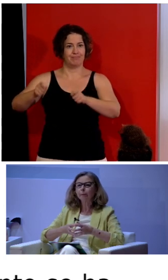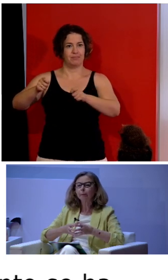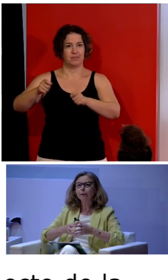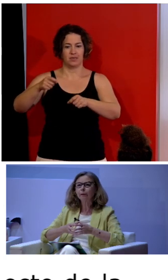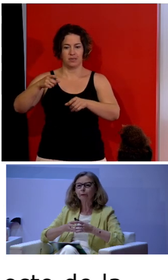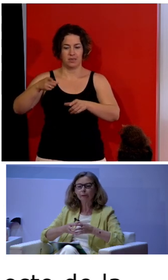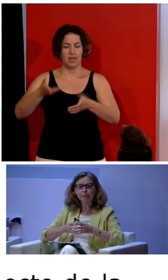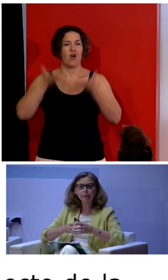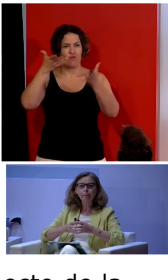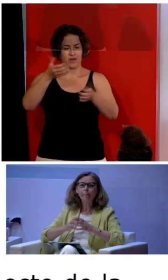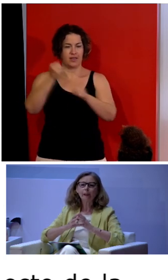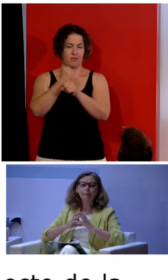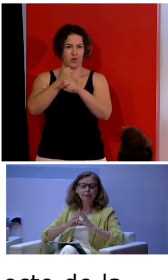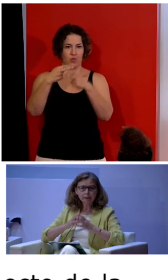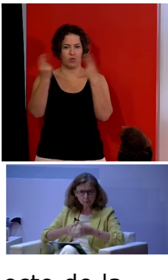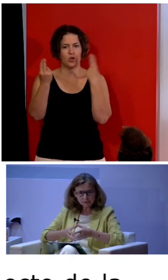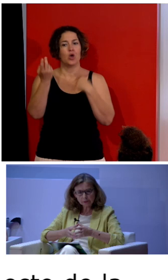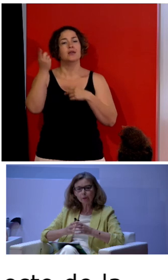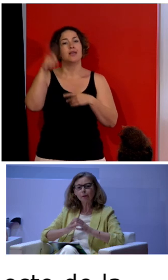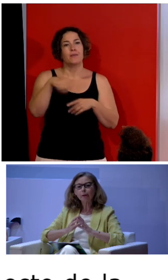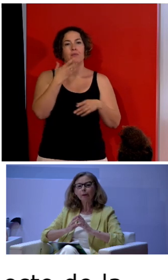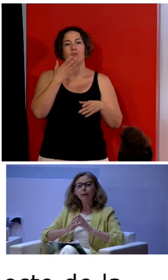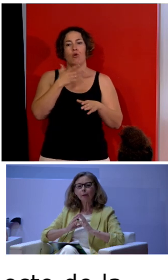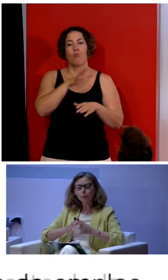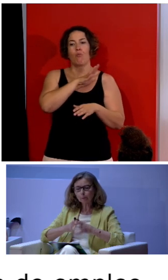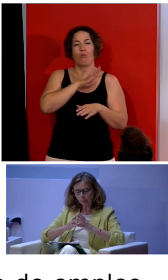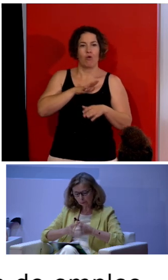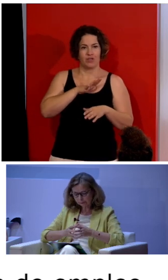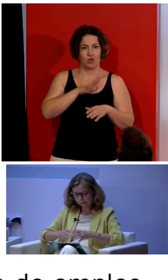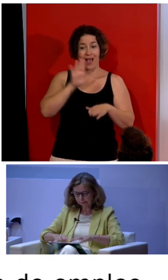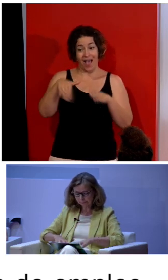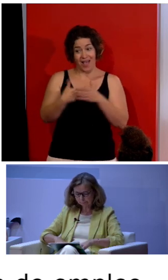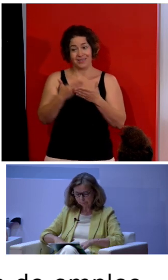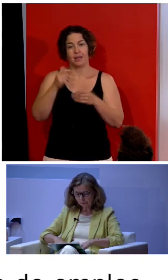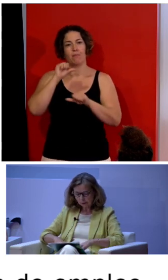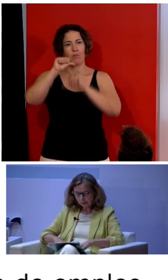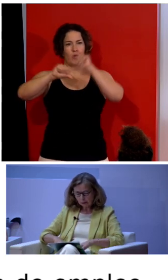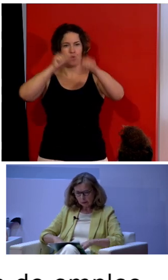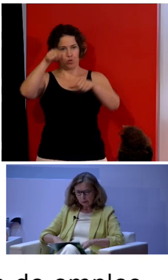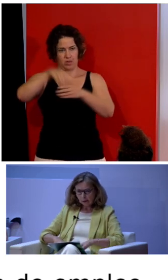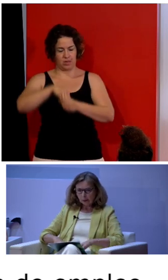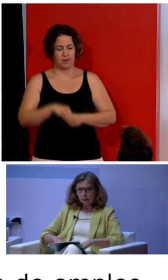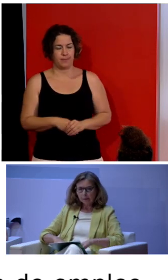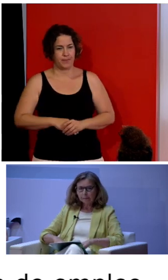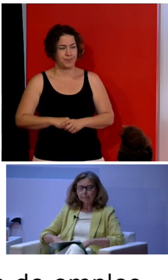oferta de empleo público, sino también en materia de provisión e incluso promoción interna.